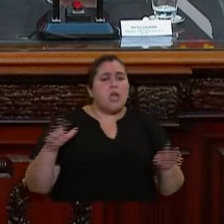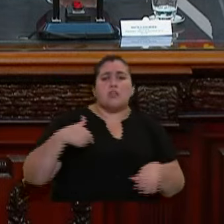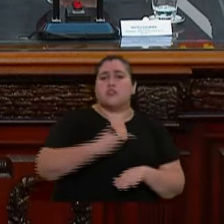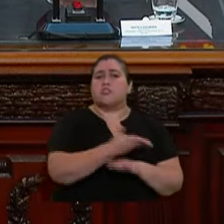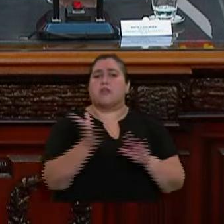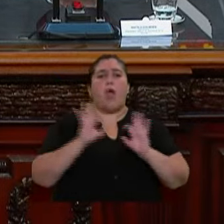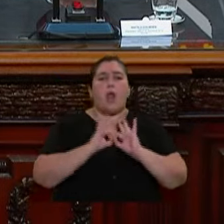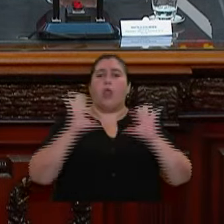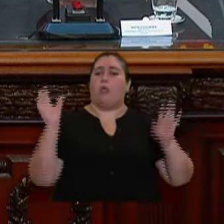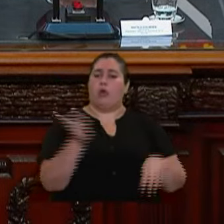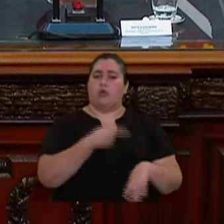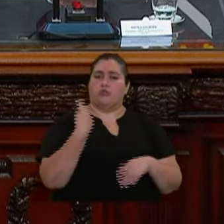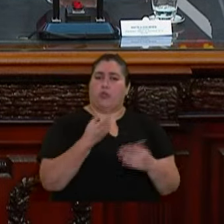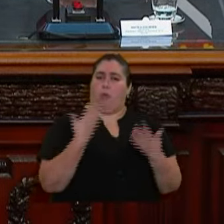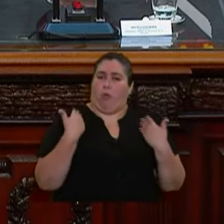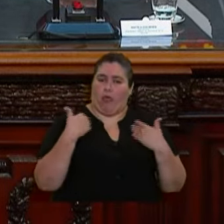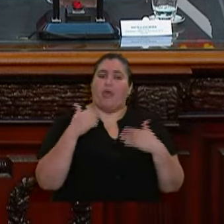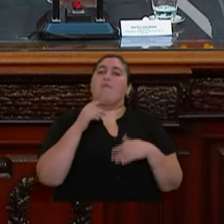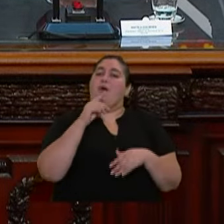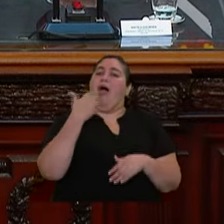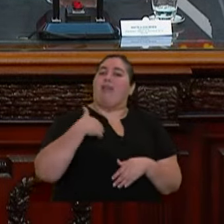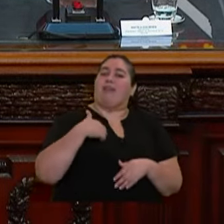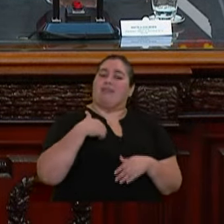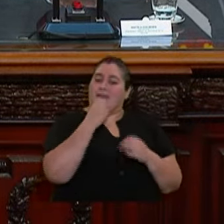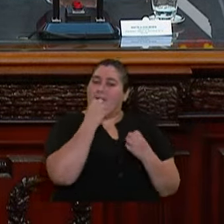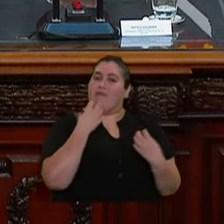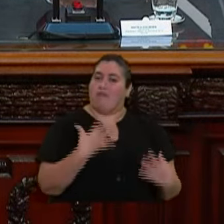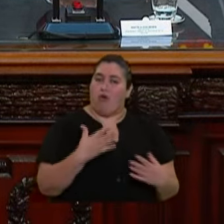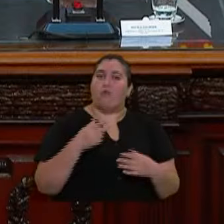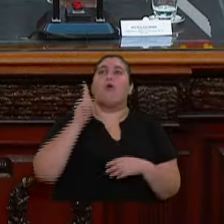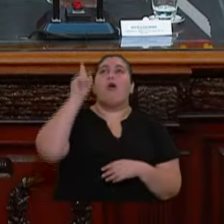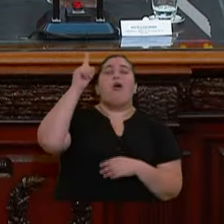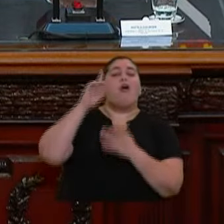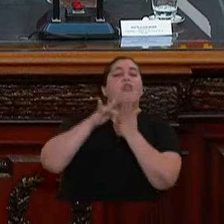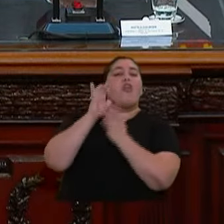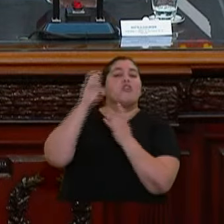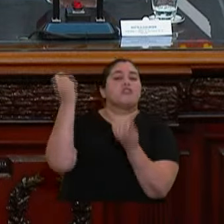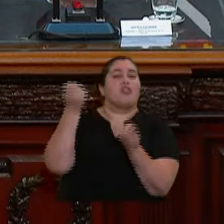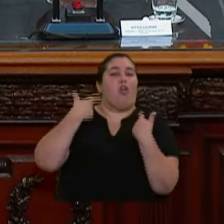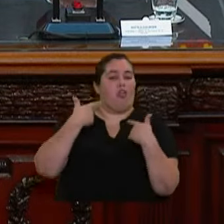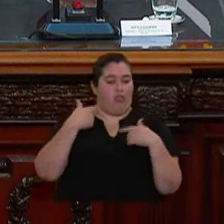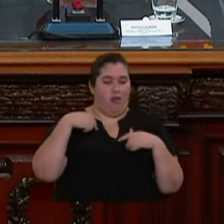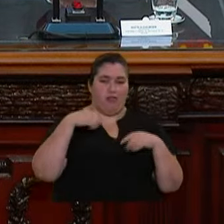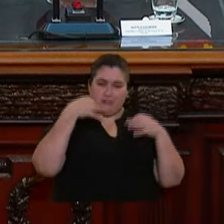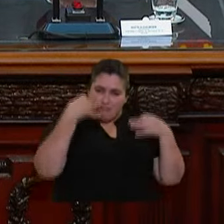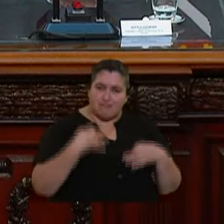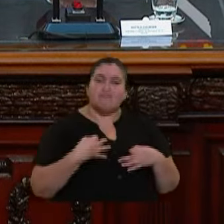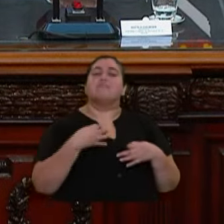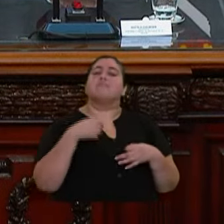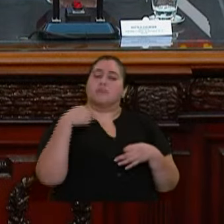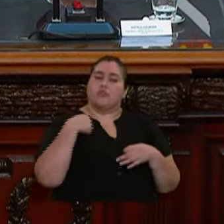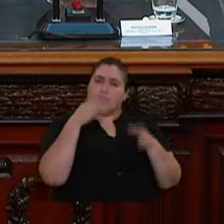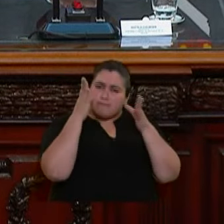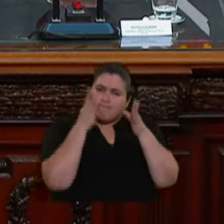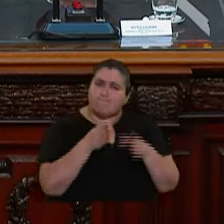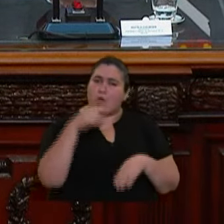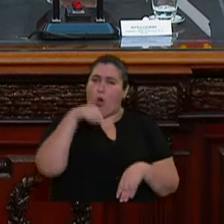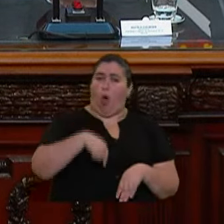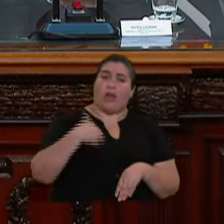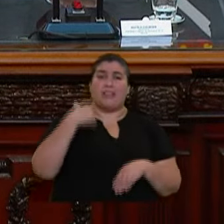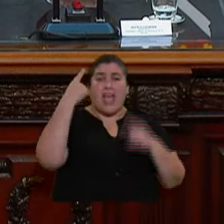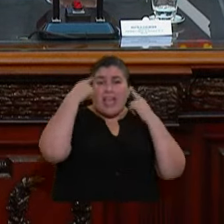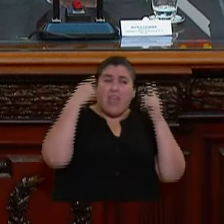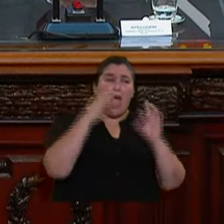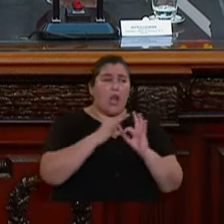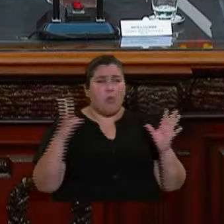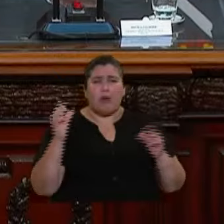podemos aprovechar como nación los dones naturales que Dios nos ha concedido. Miro a la Argentina hoy y tengo la certeza de que con las ideas de la